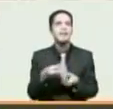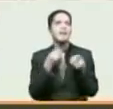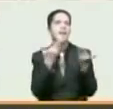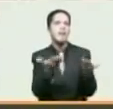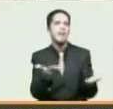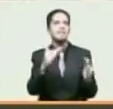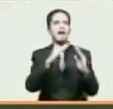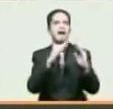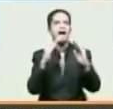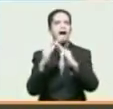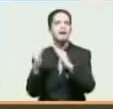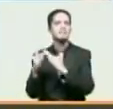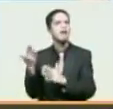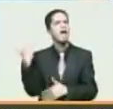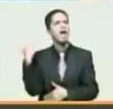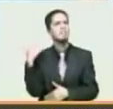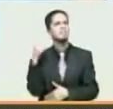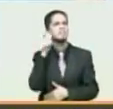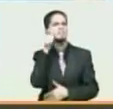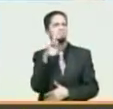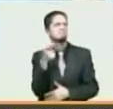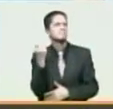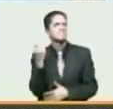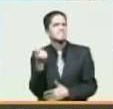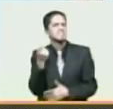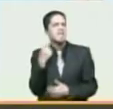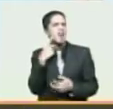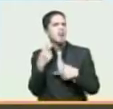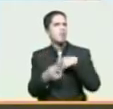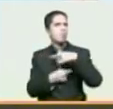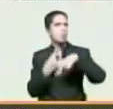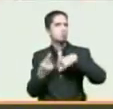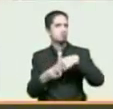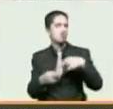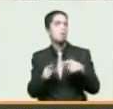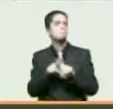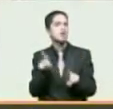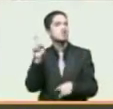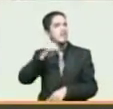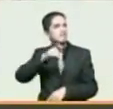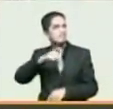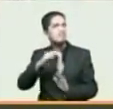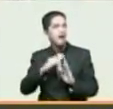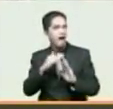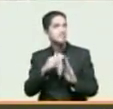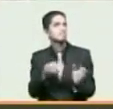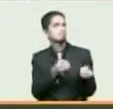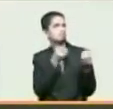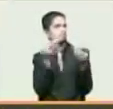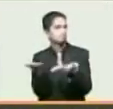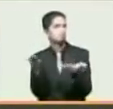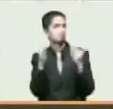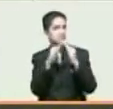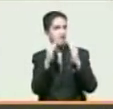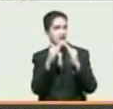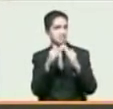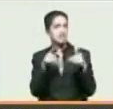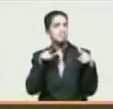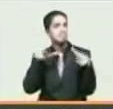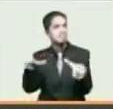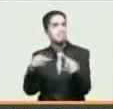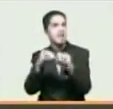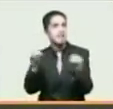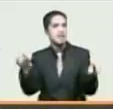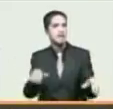vivienda, que muchos no son ni siquiera revolucionarios, pero que necesitan la vivienda y se le ha entregado la vivienda.